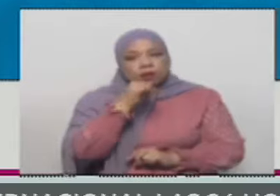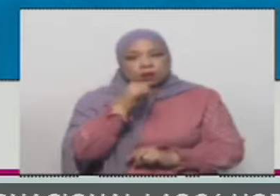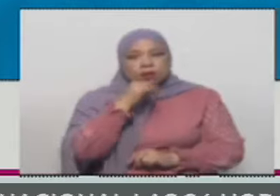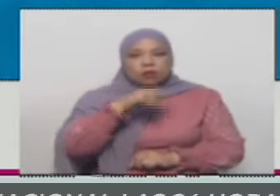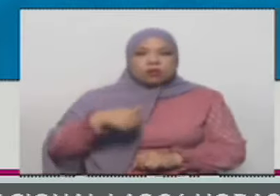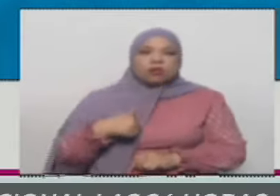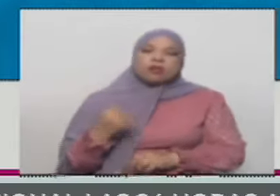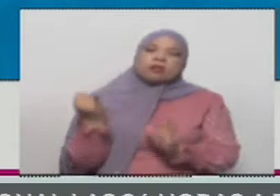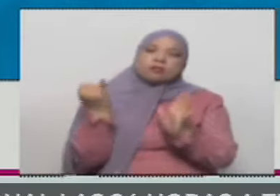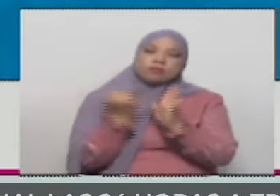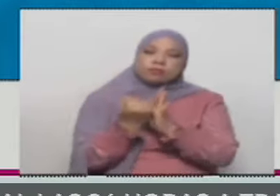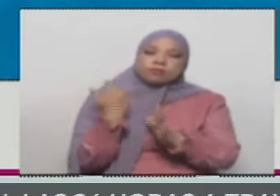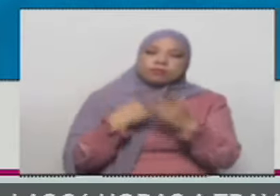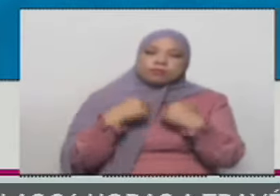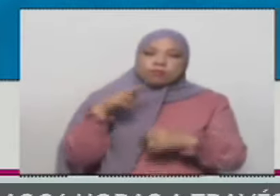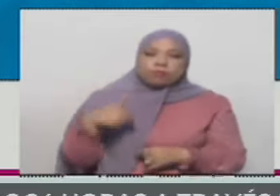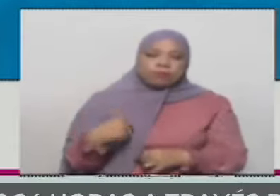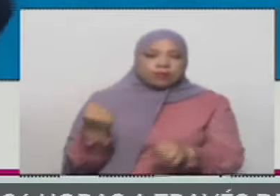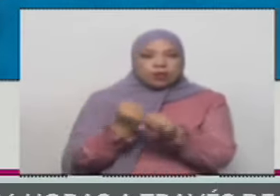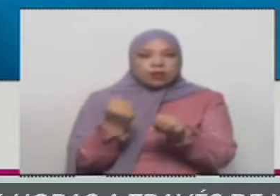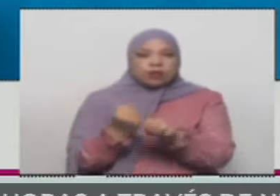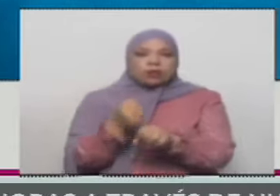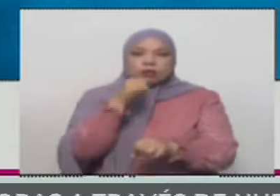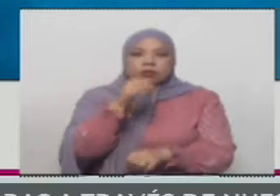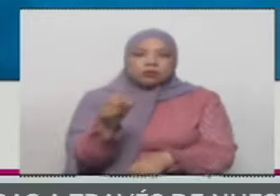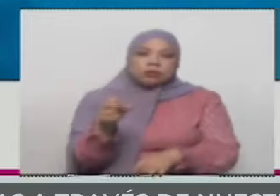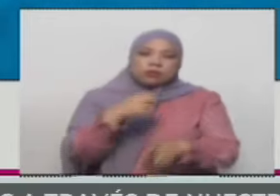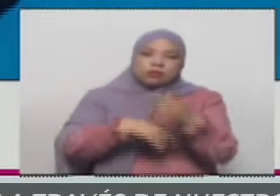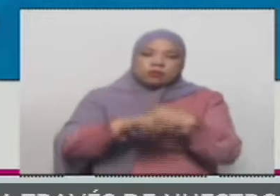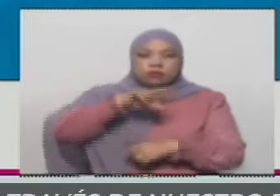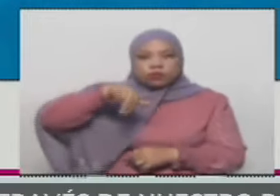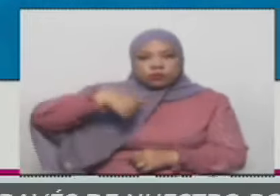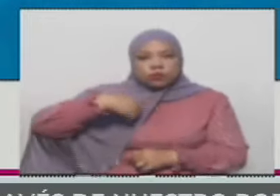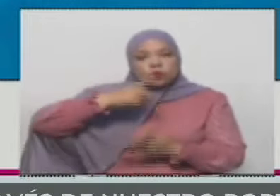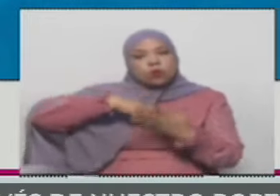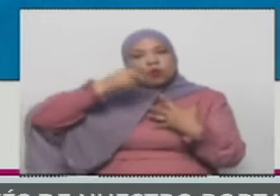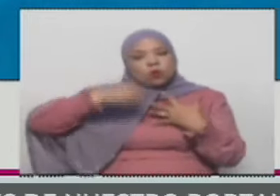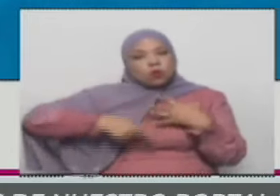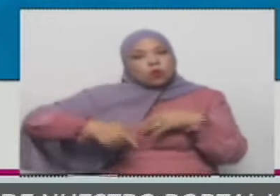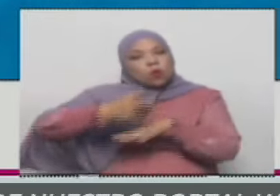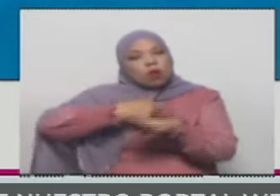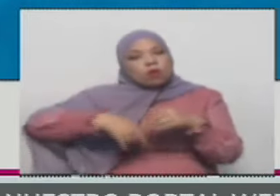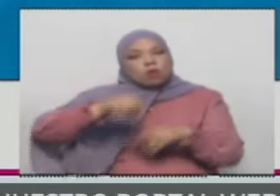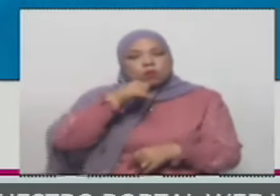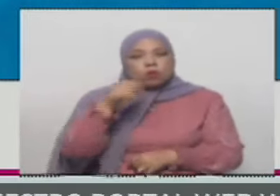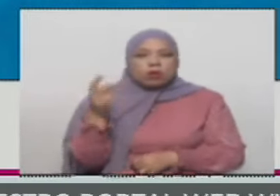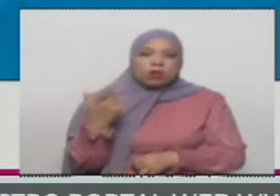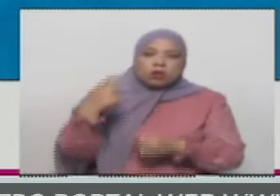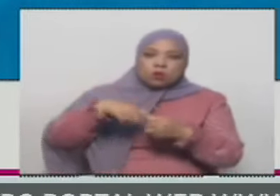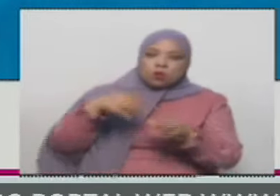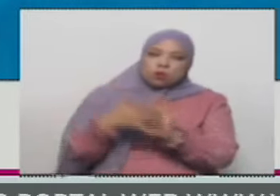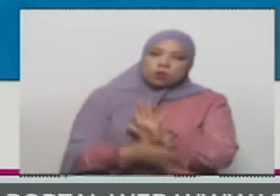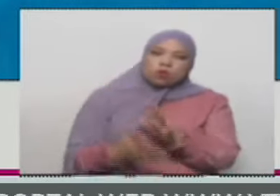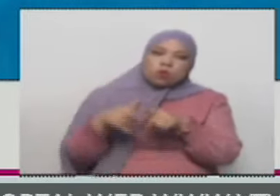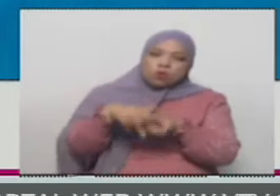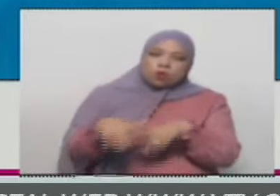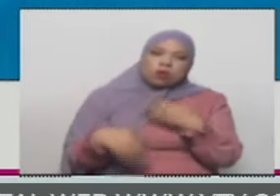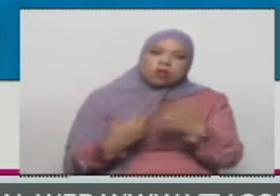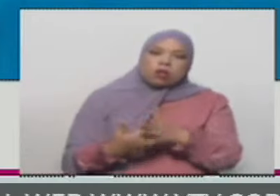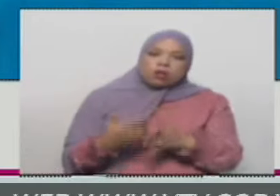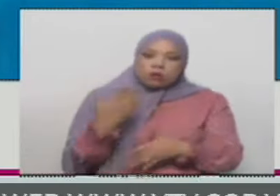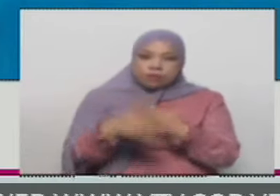Nuestra identidad, nuestra forma de ser versus el proyecto de dominación imperial neofascista que nos quieren